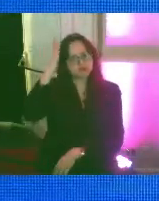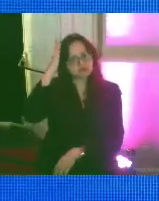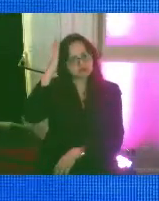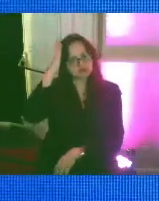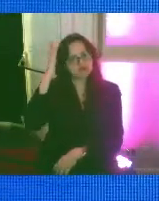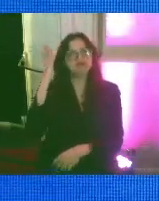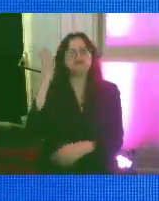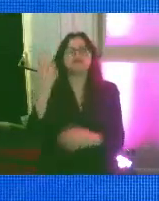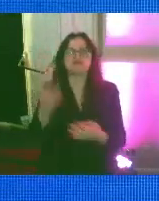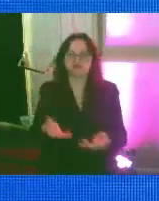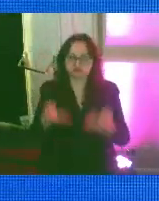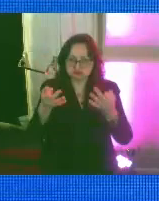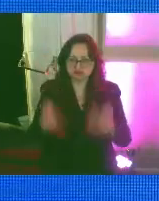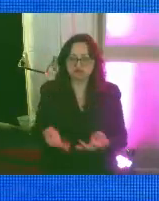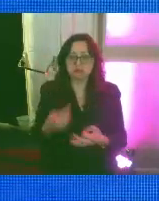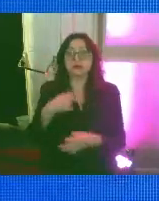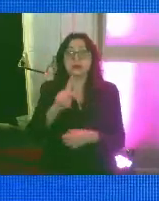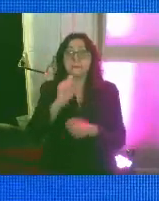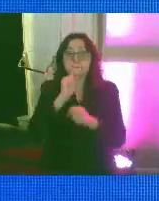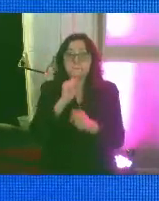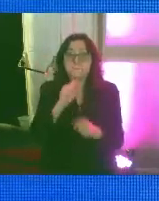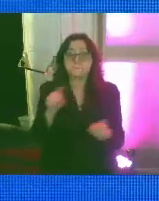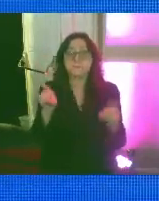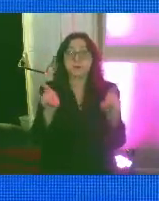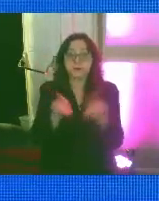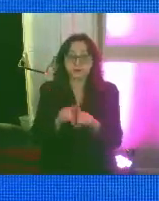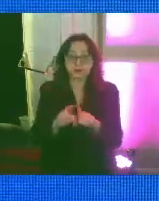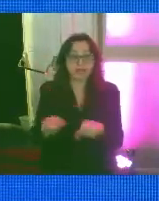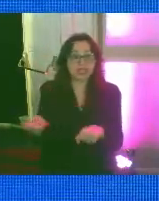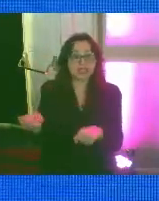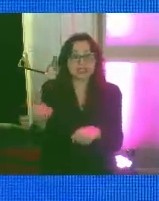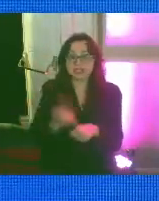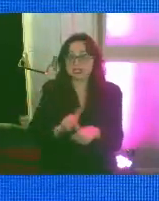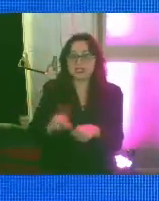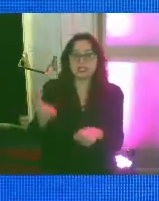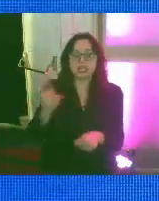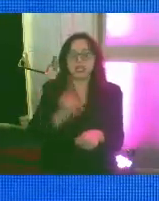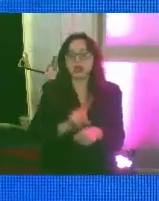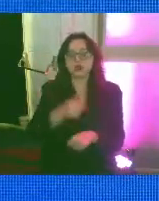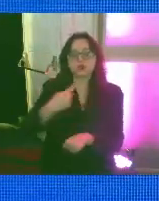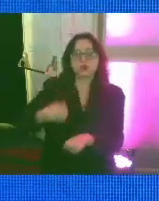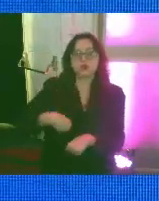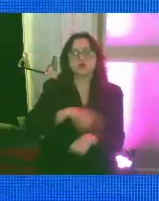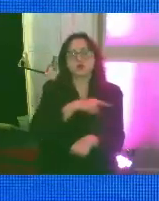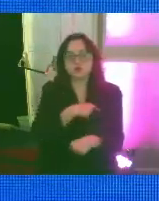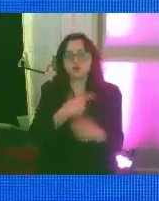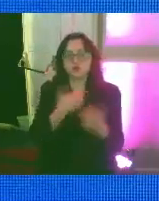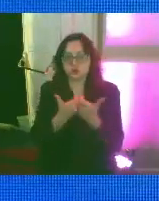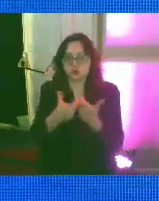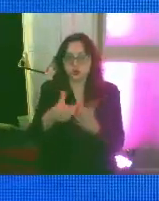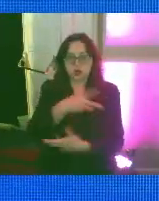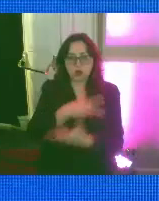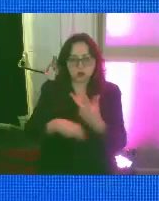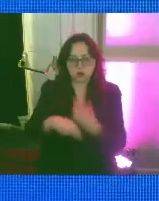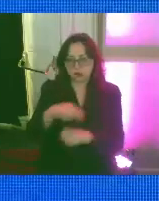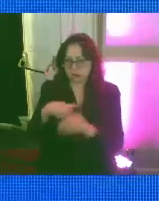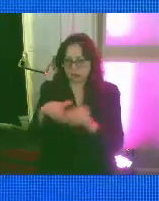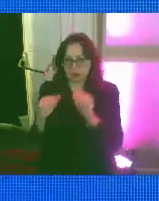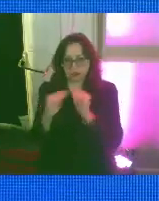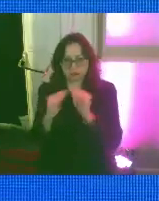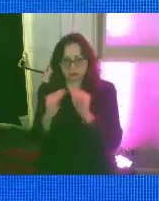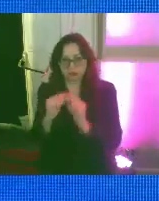formales, sino que además también todos los días hacemos economía en nuestros hogares. Las mujeres nos levantamos temprano a la